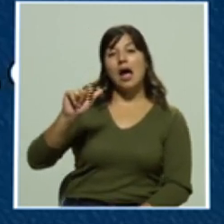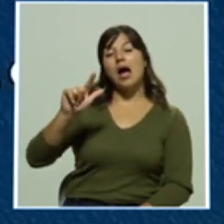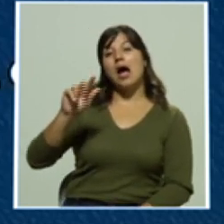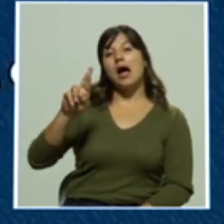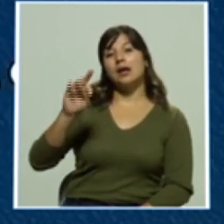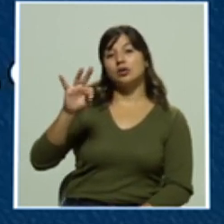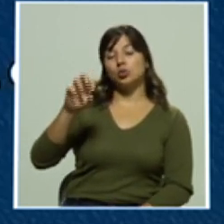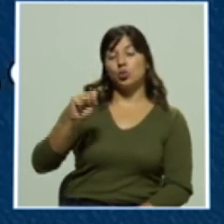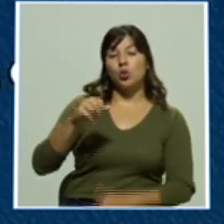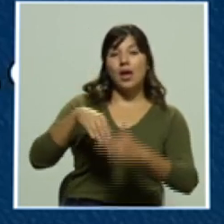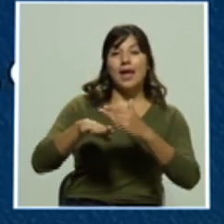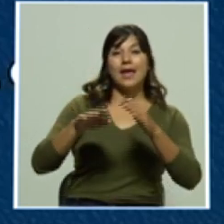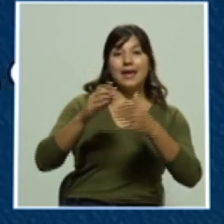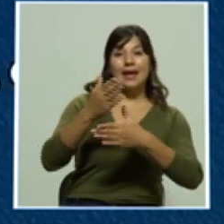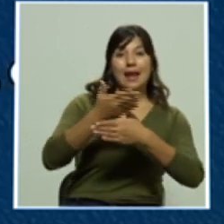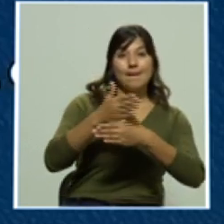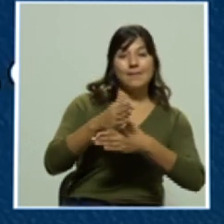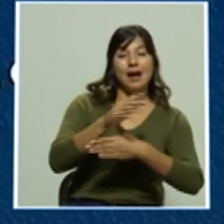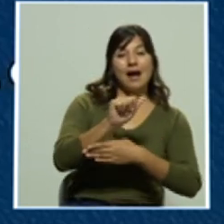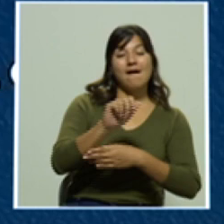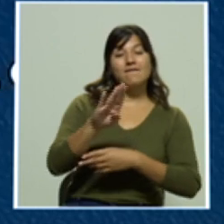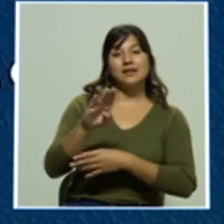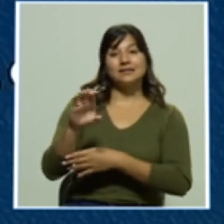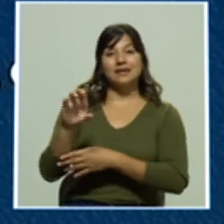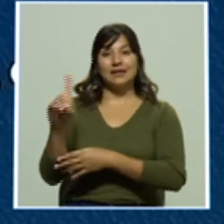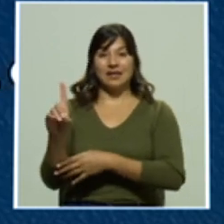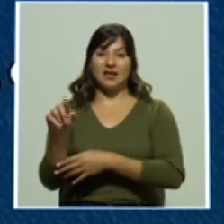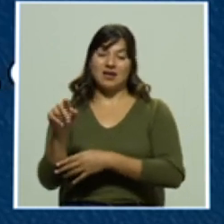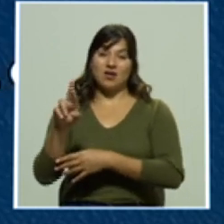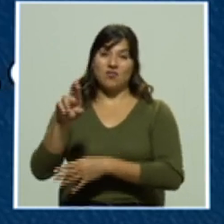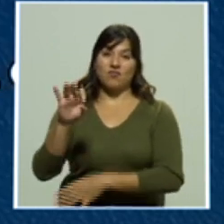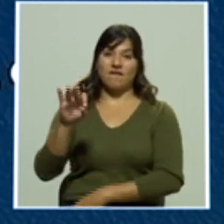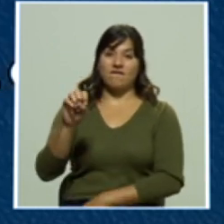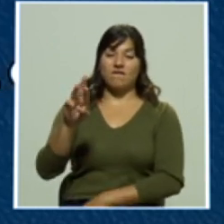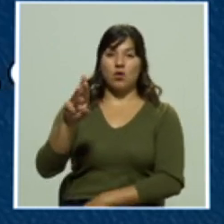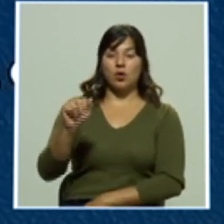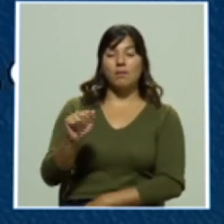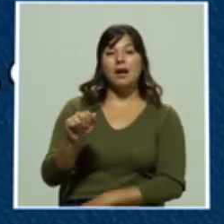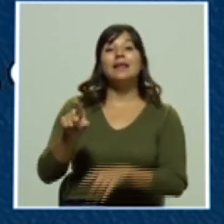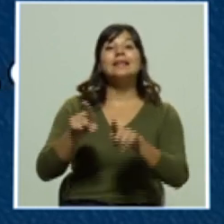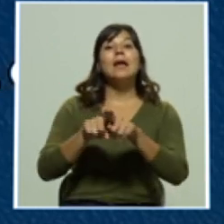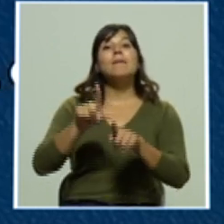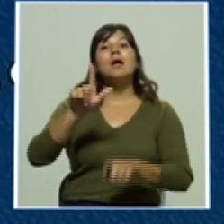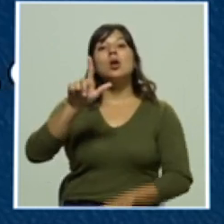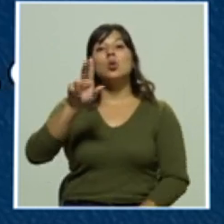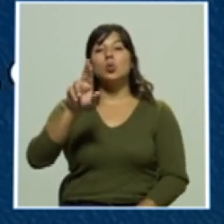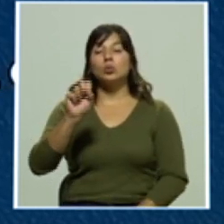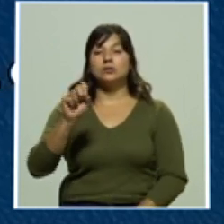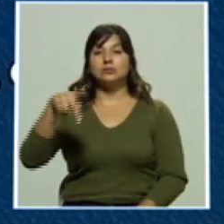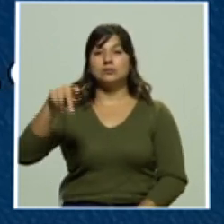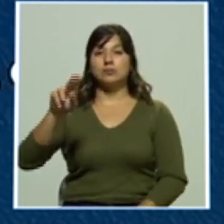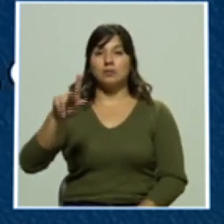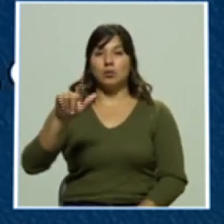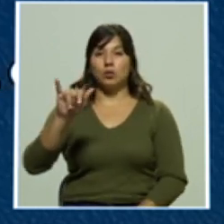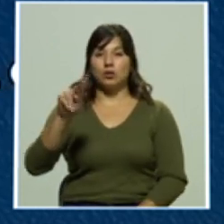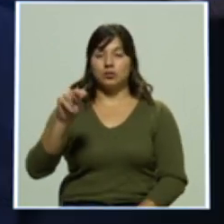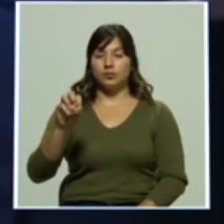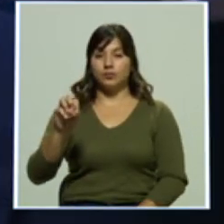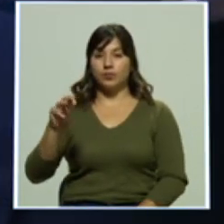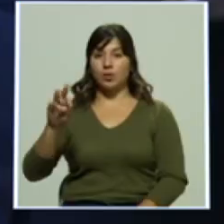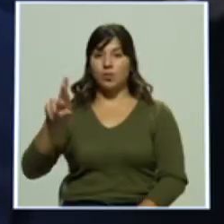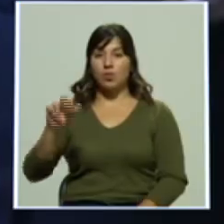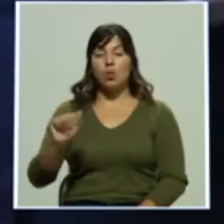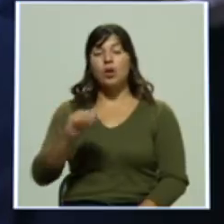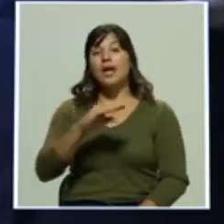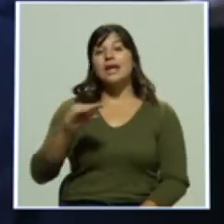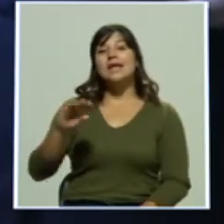C y D. Esta es la que se conoce como la Reforma, la Luis Paulino Mora y la Gerardo Rodríguez Echeverría. De acuerdo